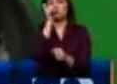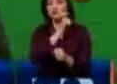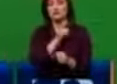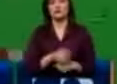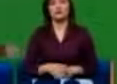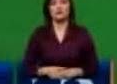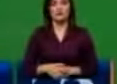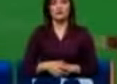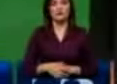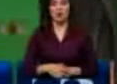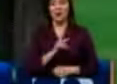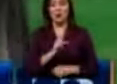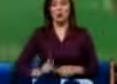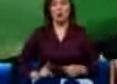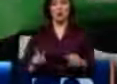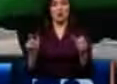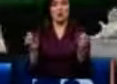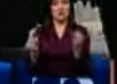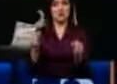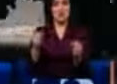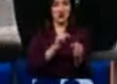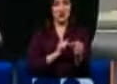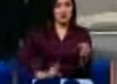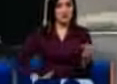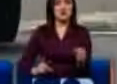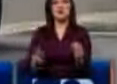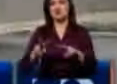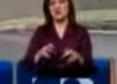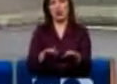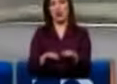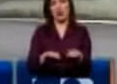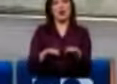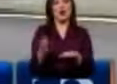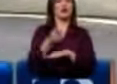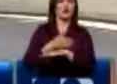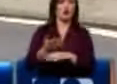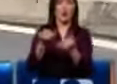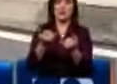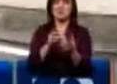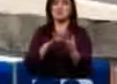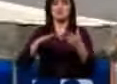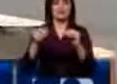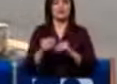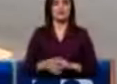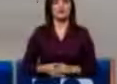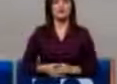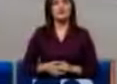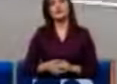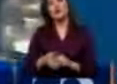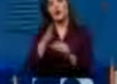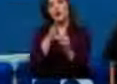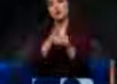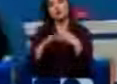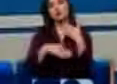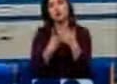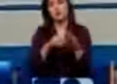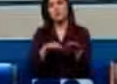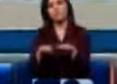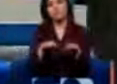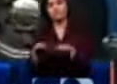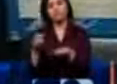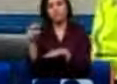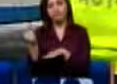de transporte particular. Lo que pretende esta obra es activar de manera efectiva todos los dispositivos que